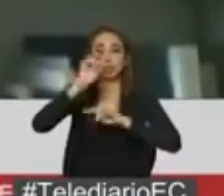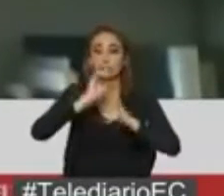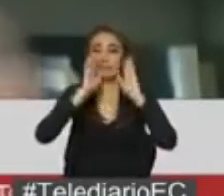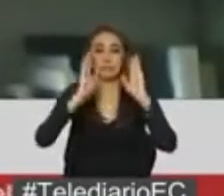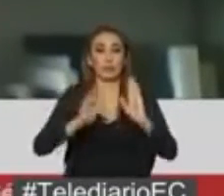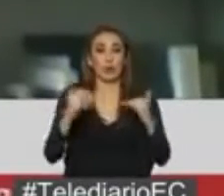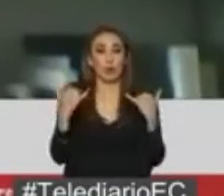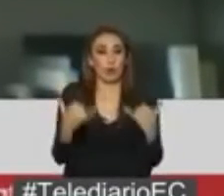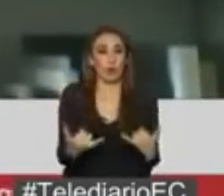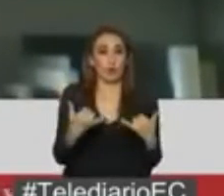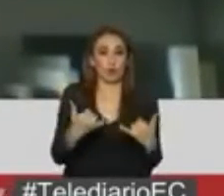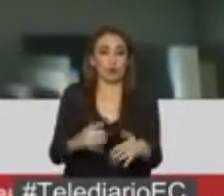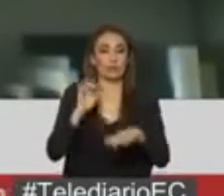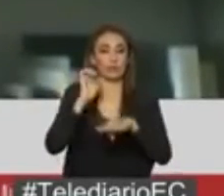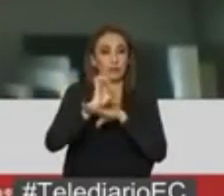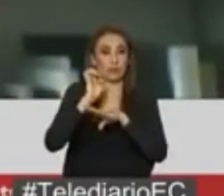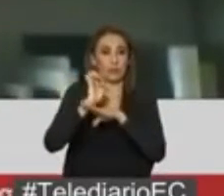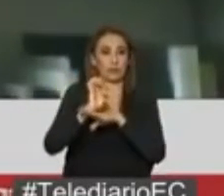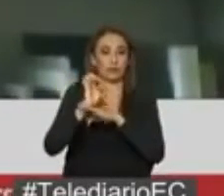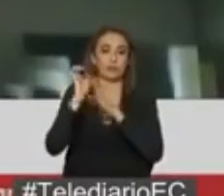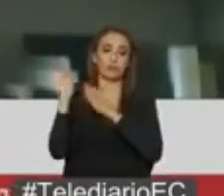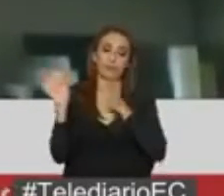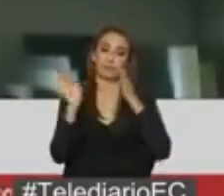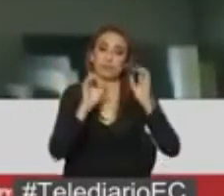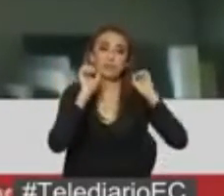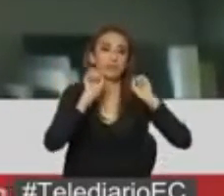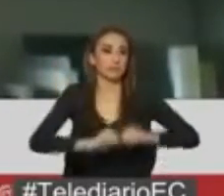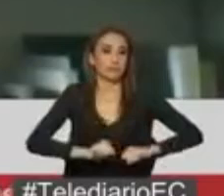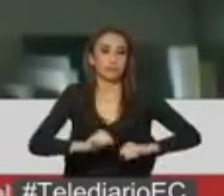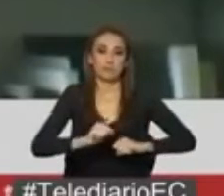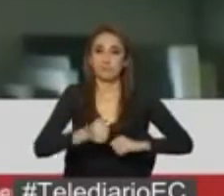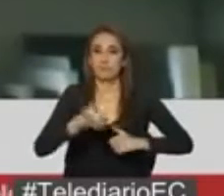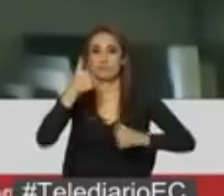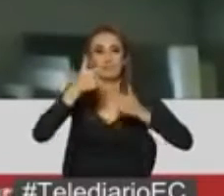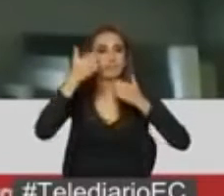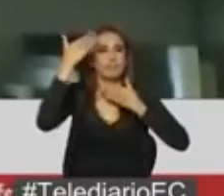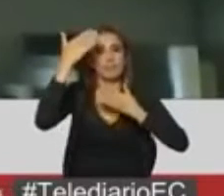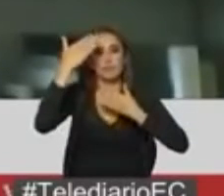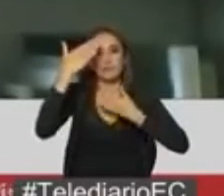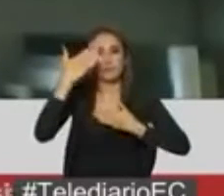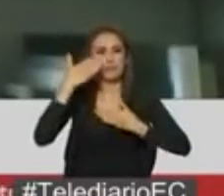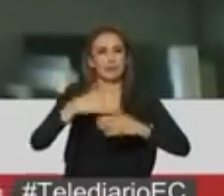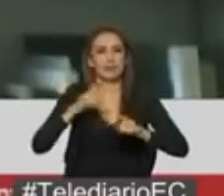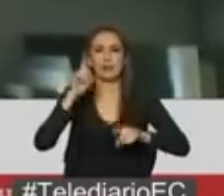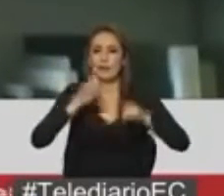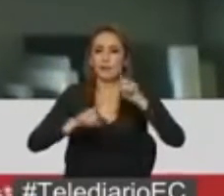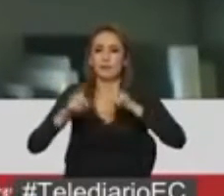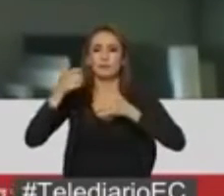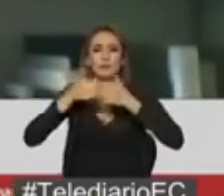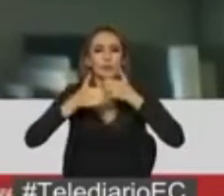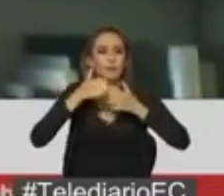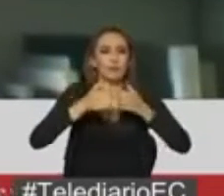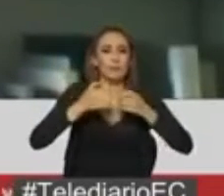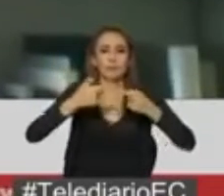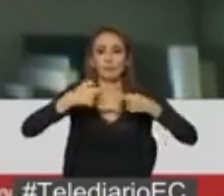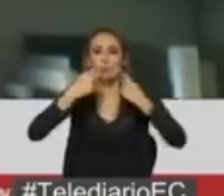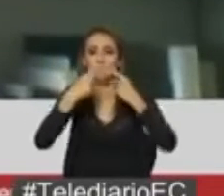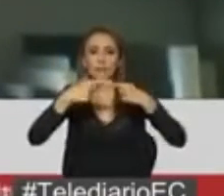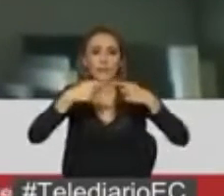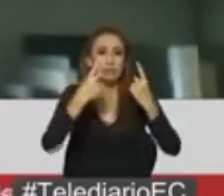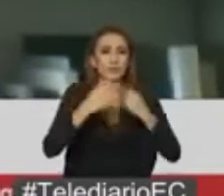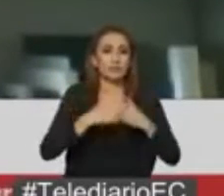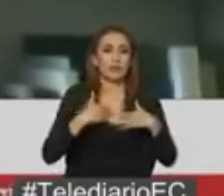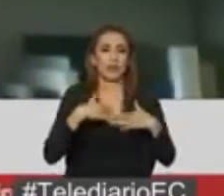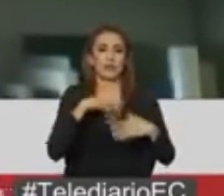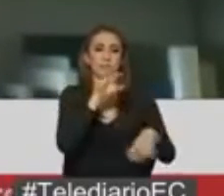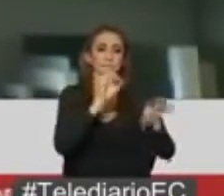Ecuador entramos en esta inmadurez política de decir que de no querer a